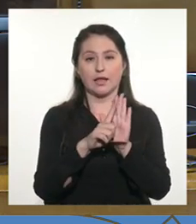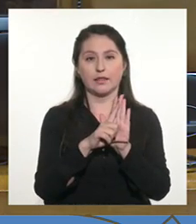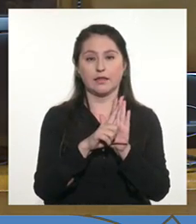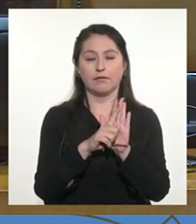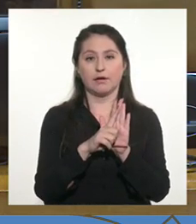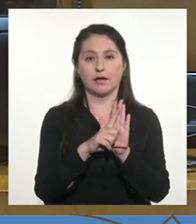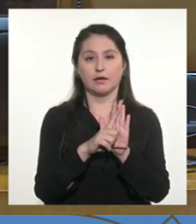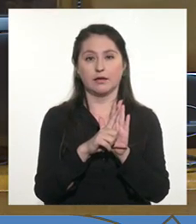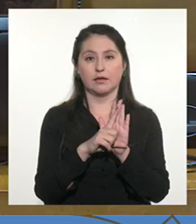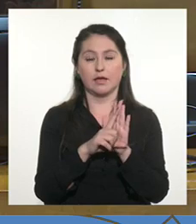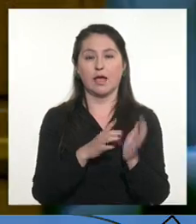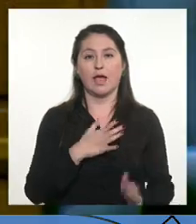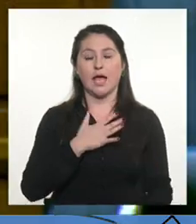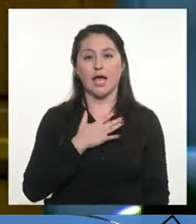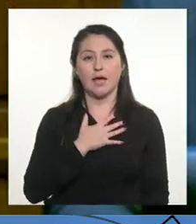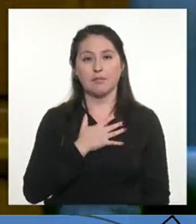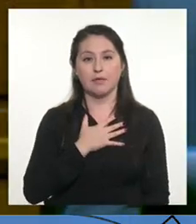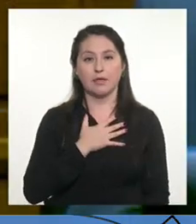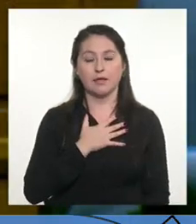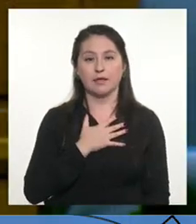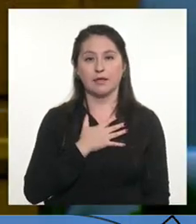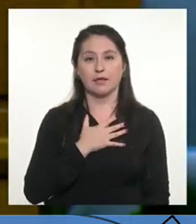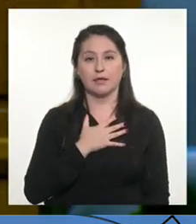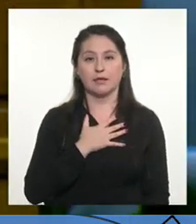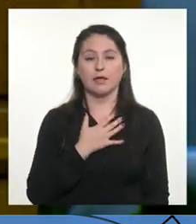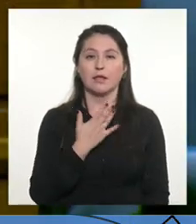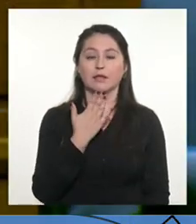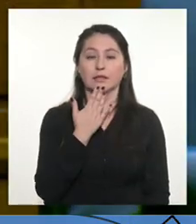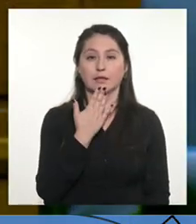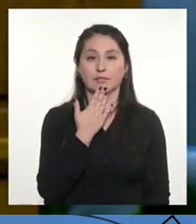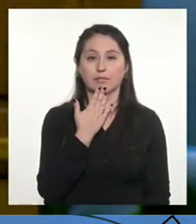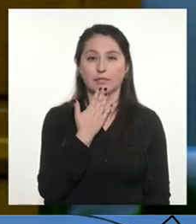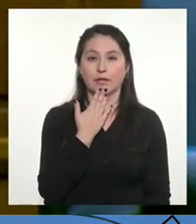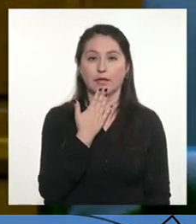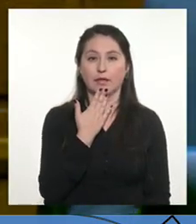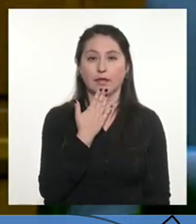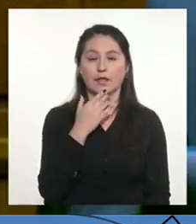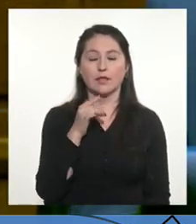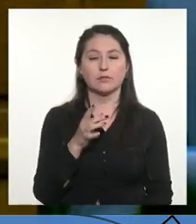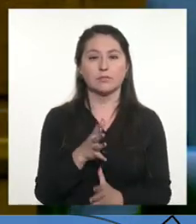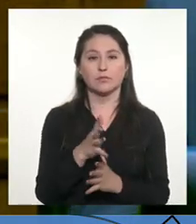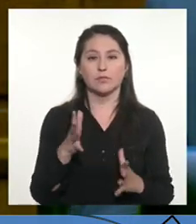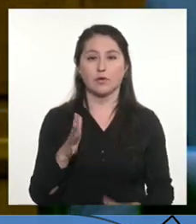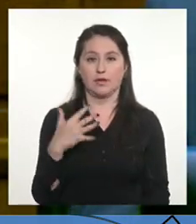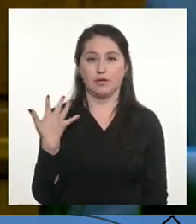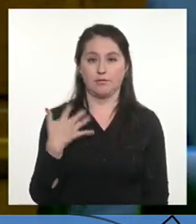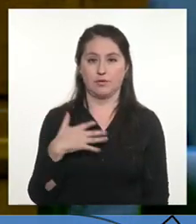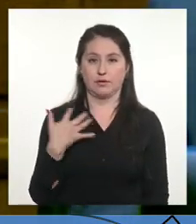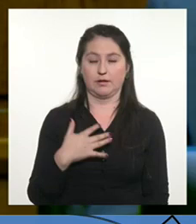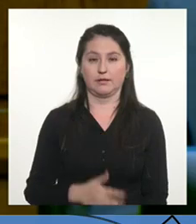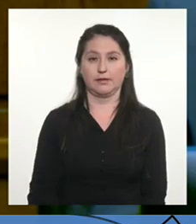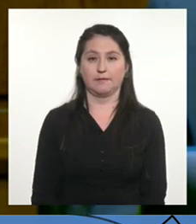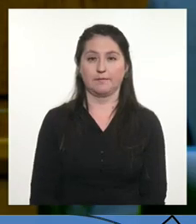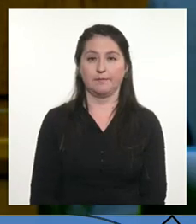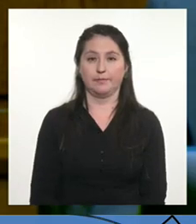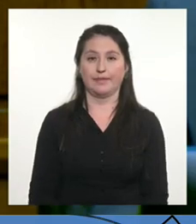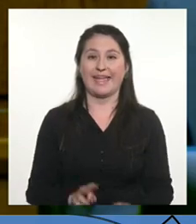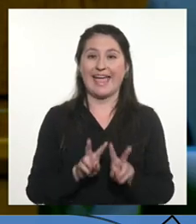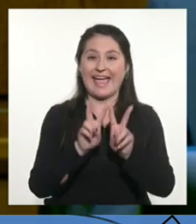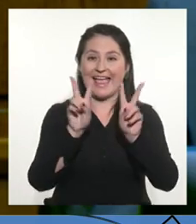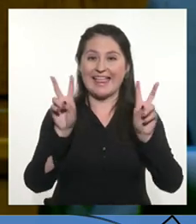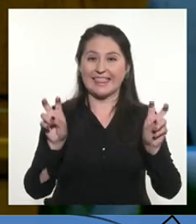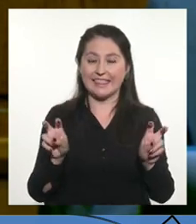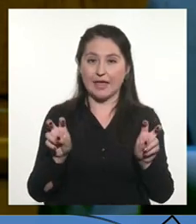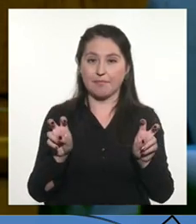a mí me parece también un proyecto de primera importancia el tema de la vigencia